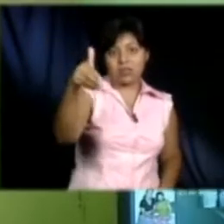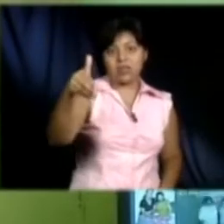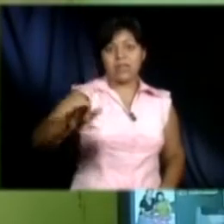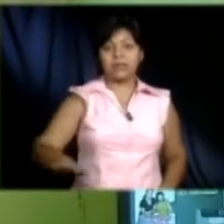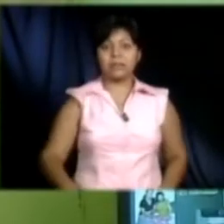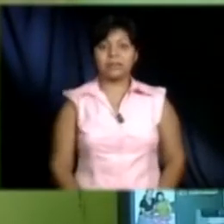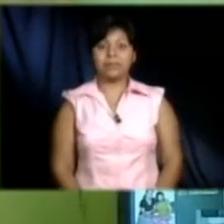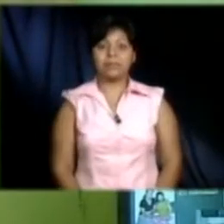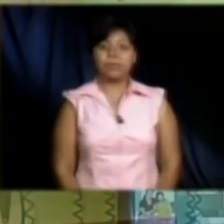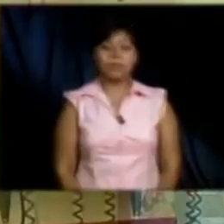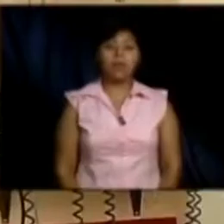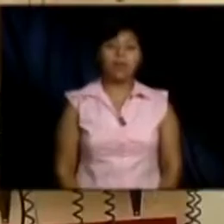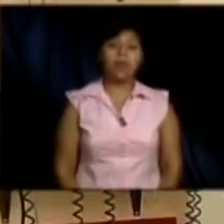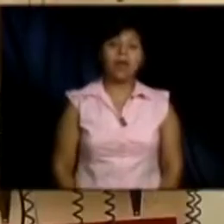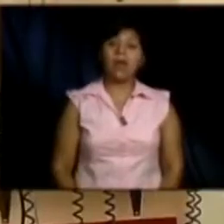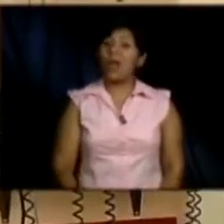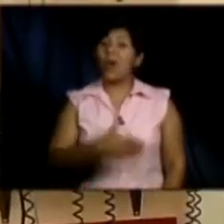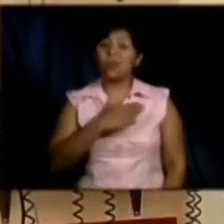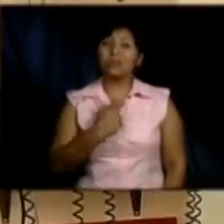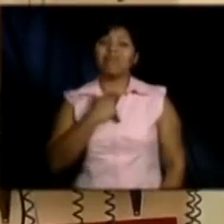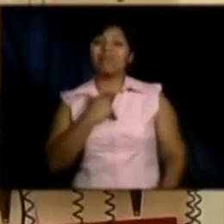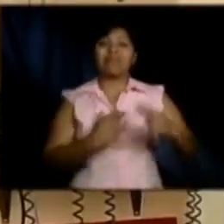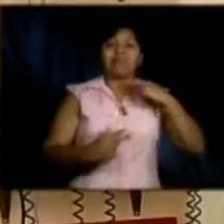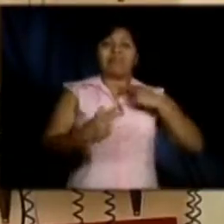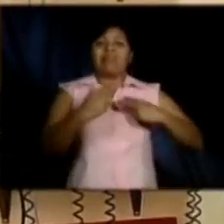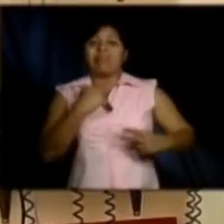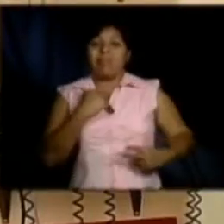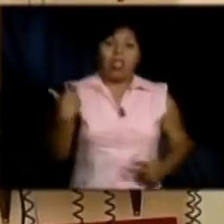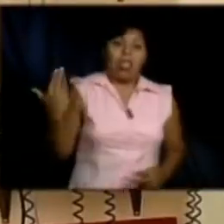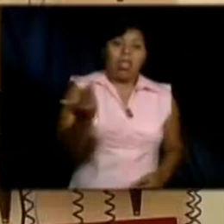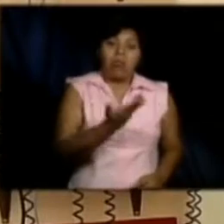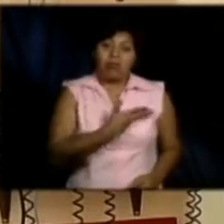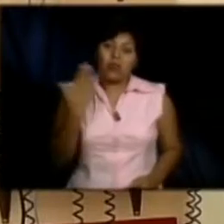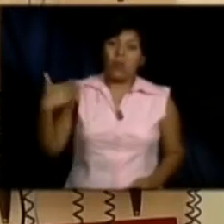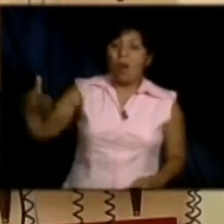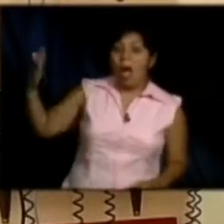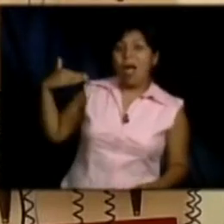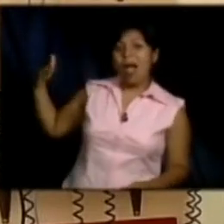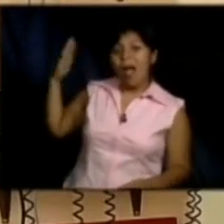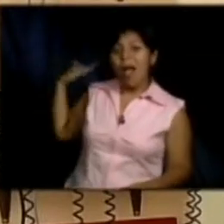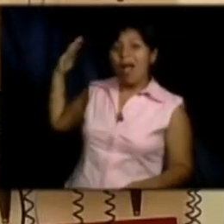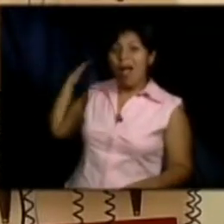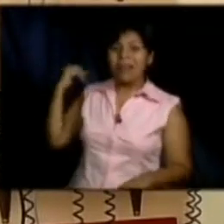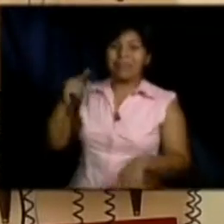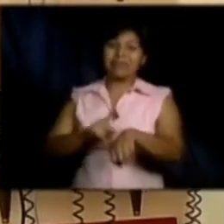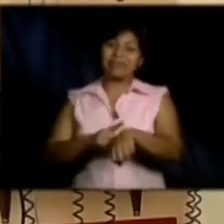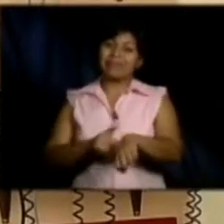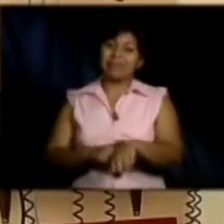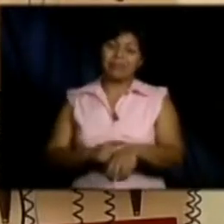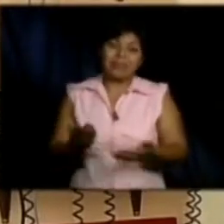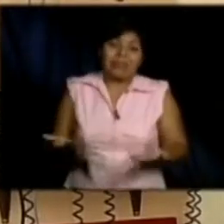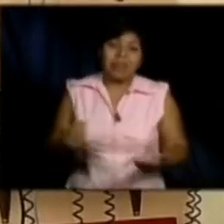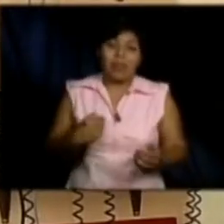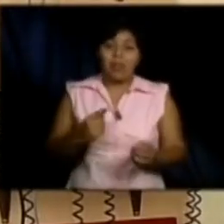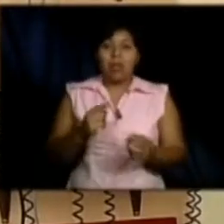educativa. Ha habido deficiencias que hemos estado trayendo desde hace tiempo, ¿verdad?